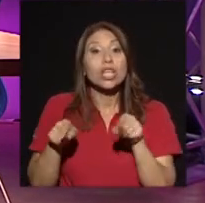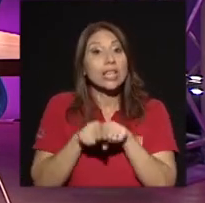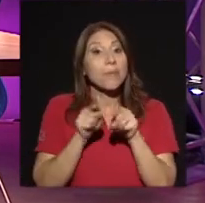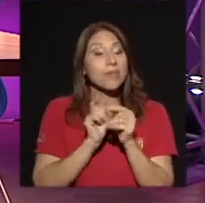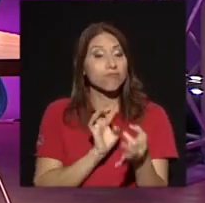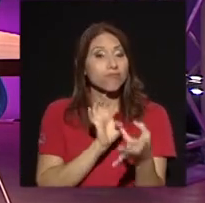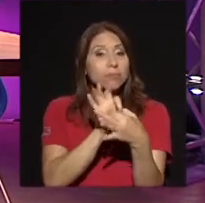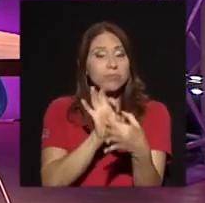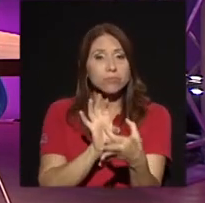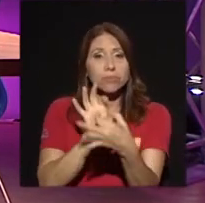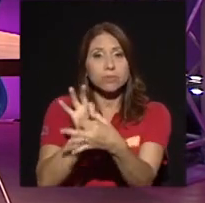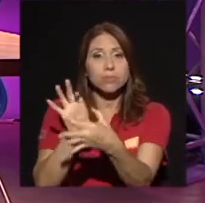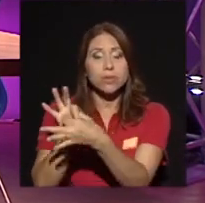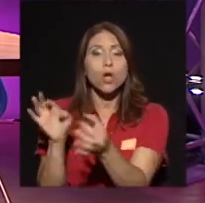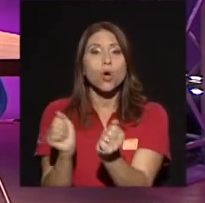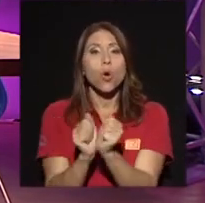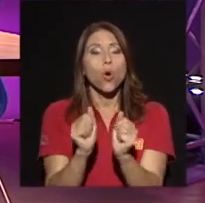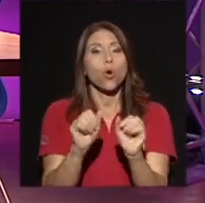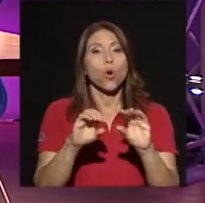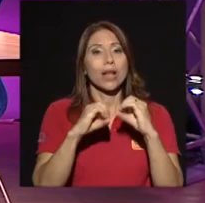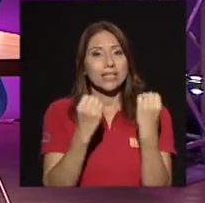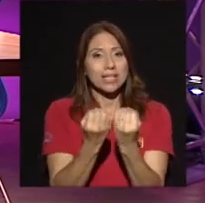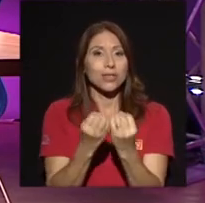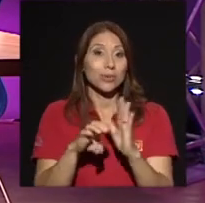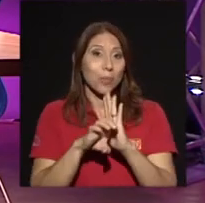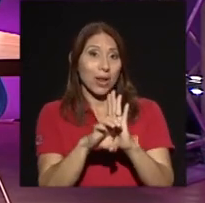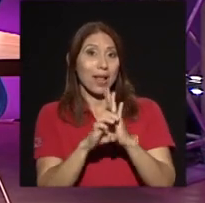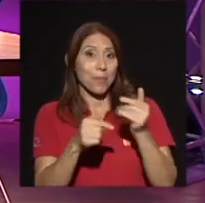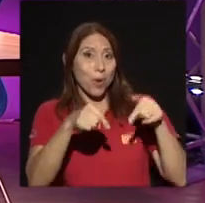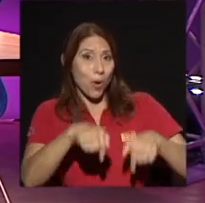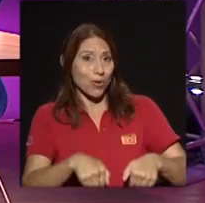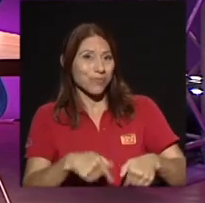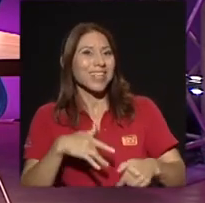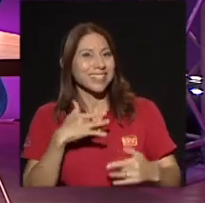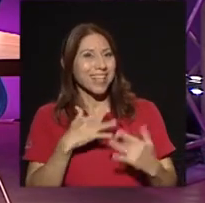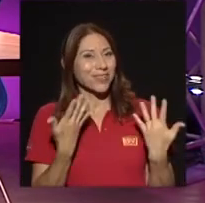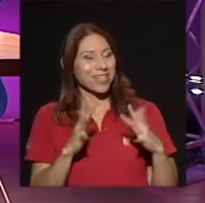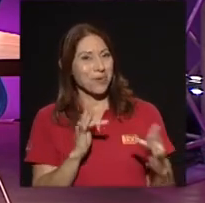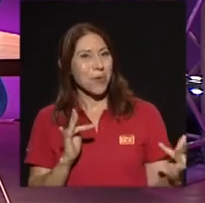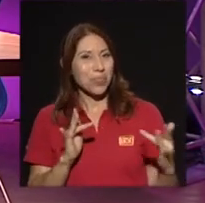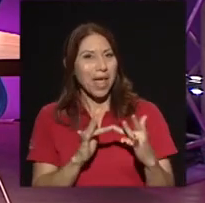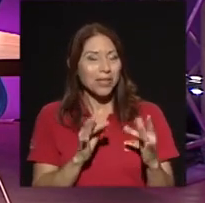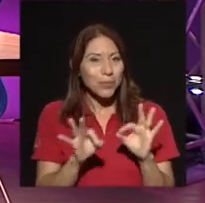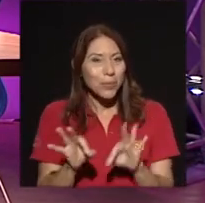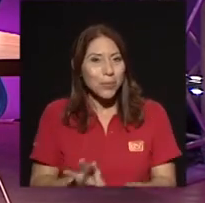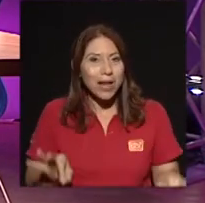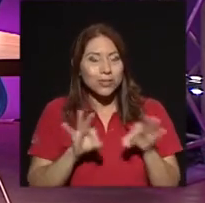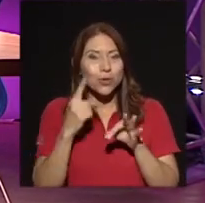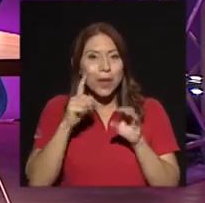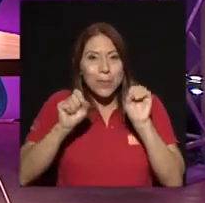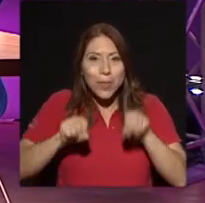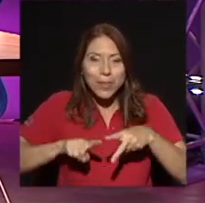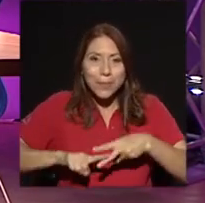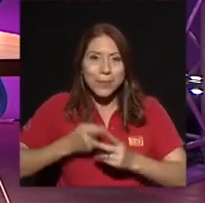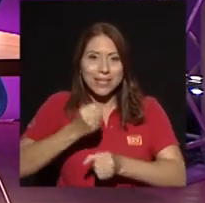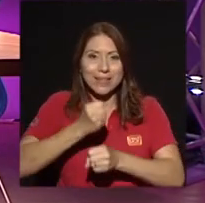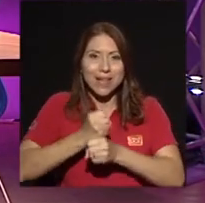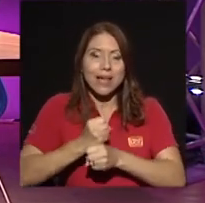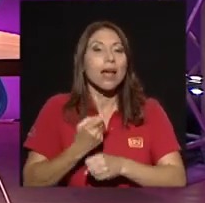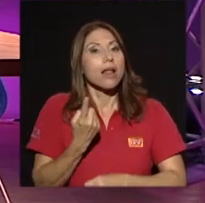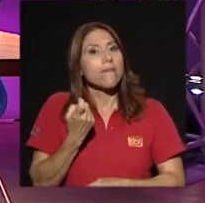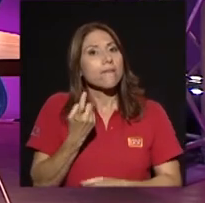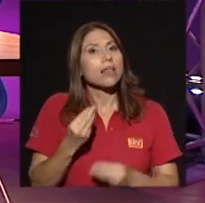con otros colectivos y organizaciones, como el caso de hoy, que siento que es un contacto muy valioso para poder empezar a trabajar, porque también falta